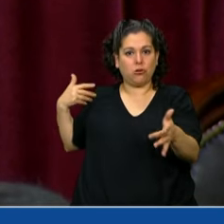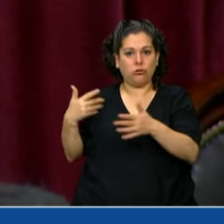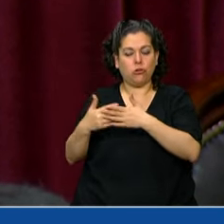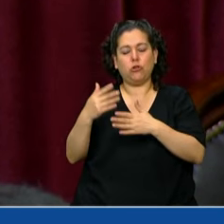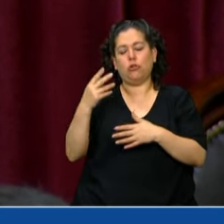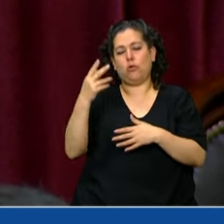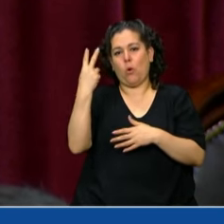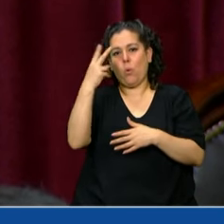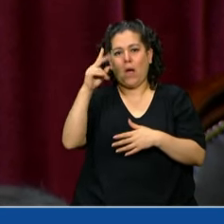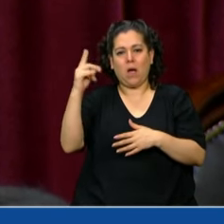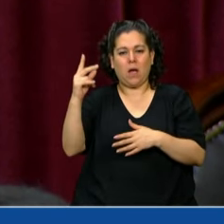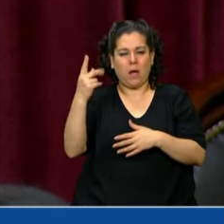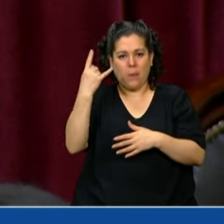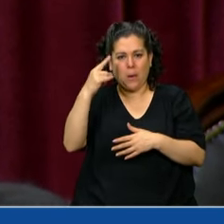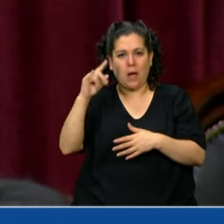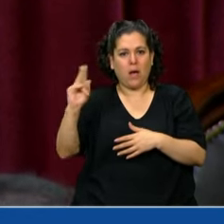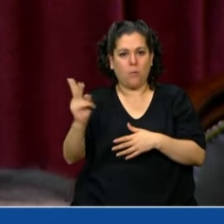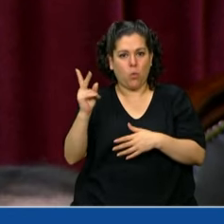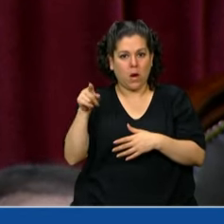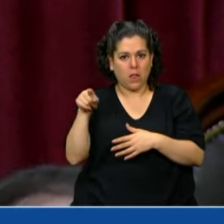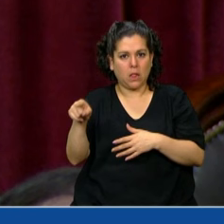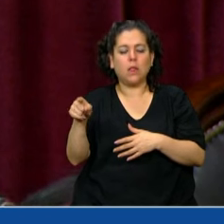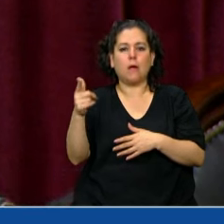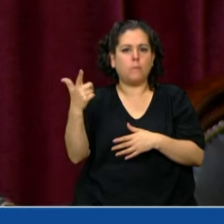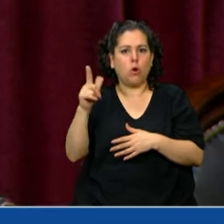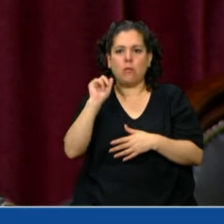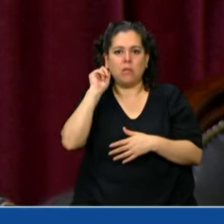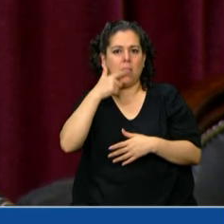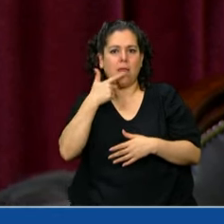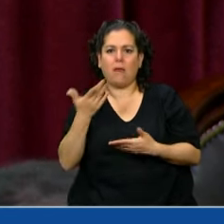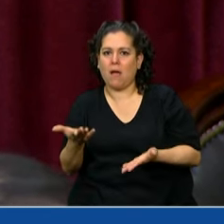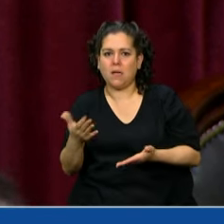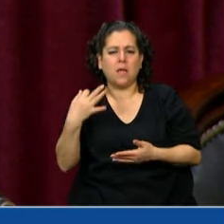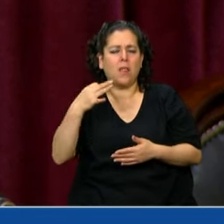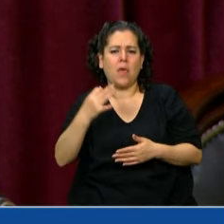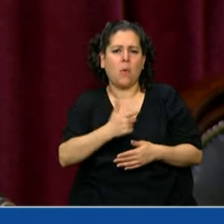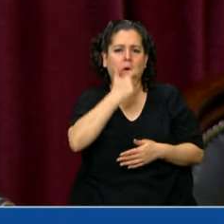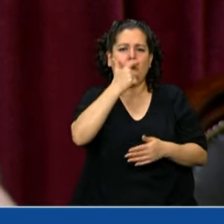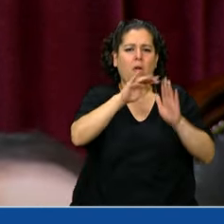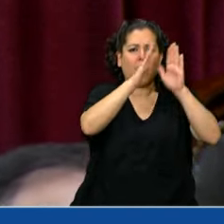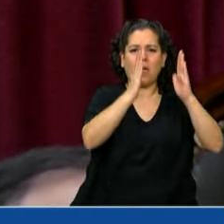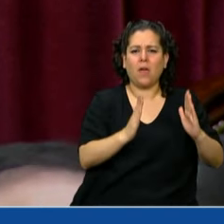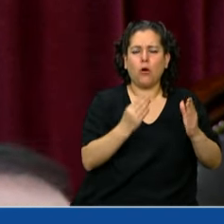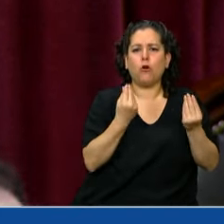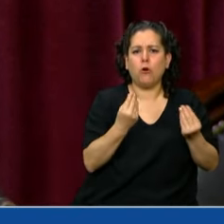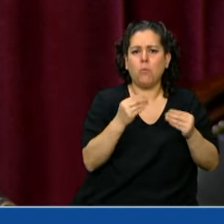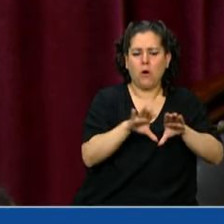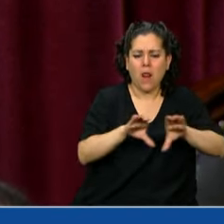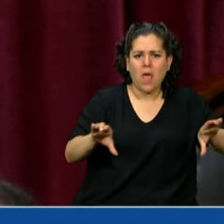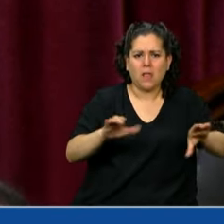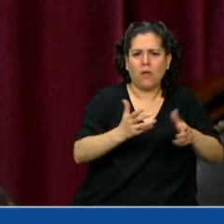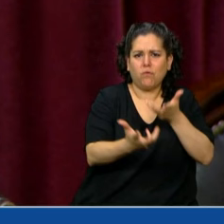gas gran parte de la población se tienen que calefaccionar con leña o se paga una